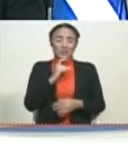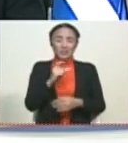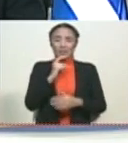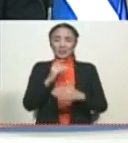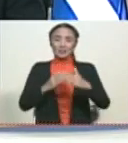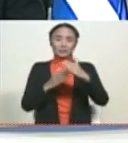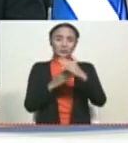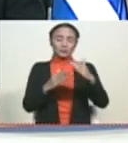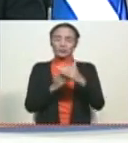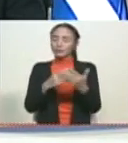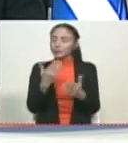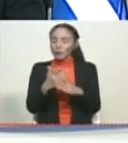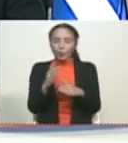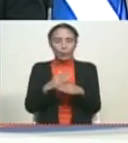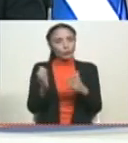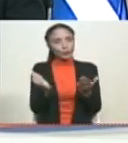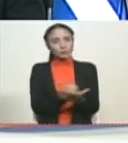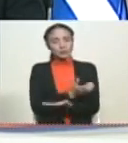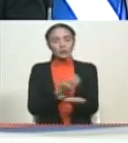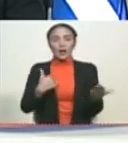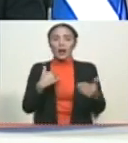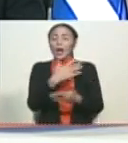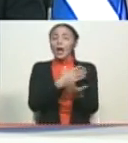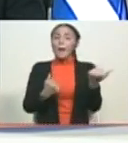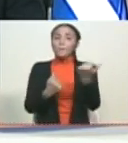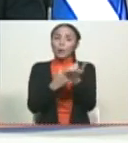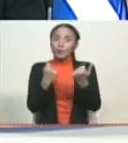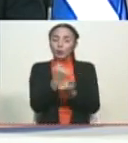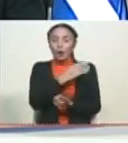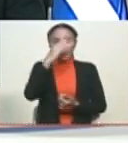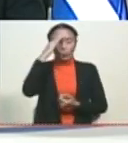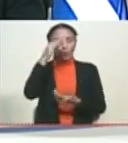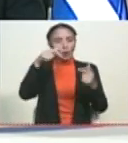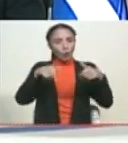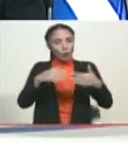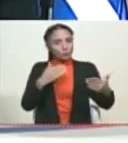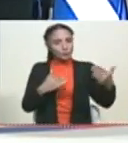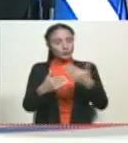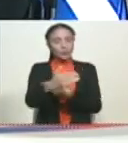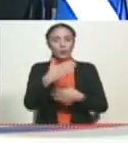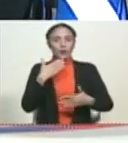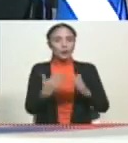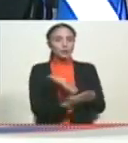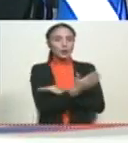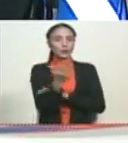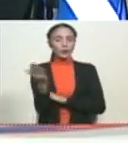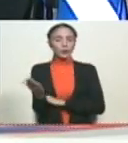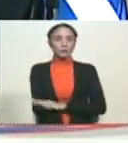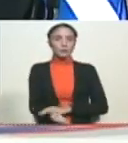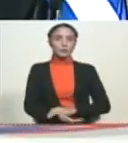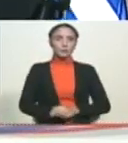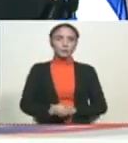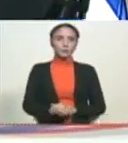dificultades y desafíos, podrán contar con Cuba, hoy y siempre. Muchas gracias.